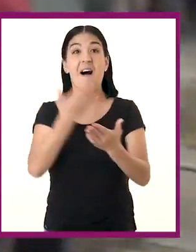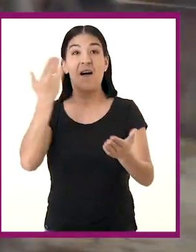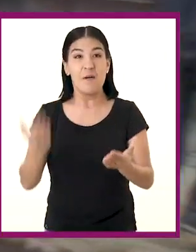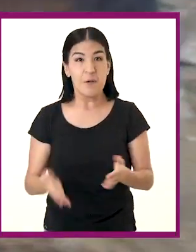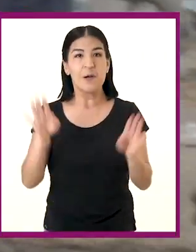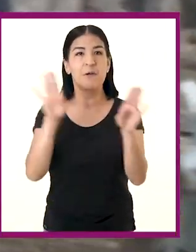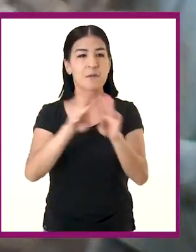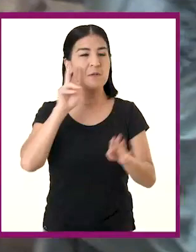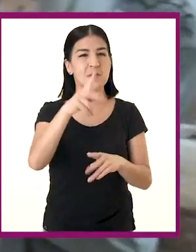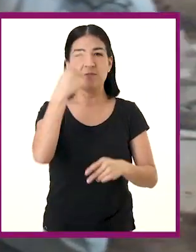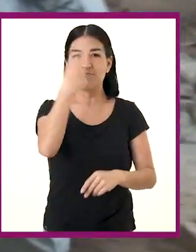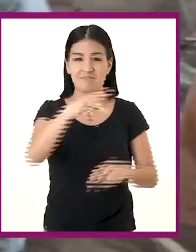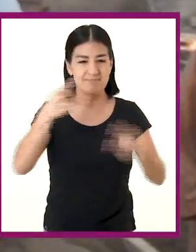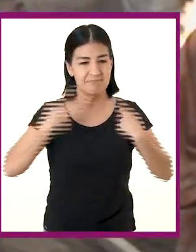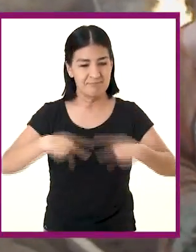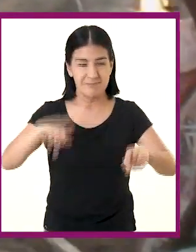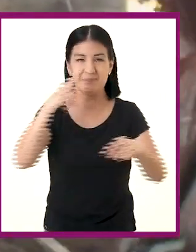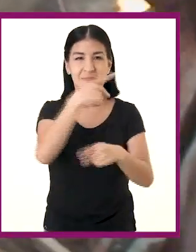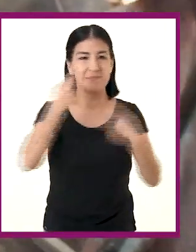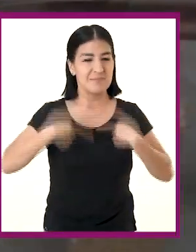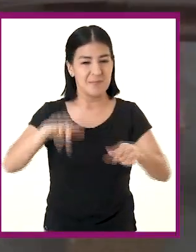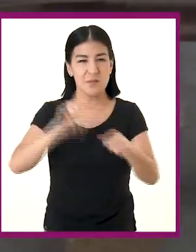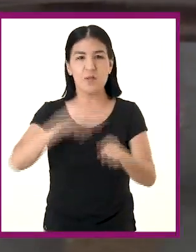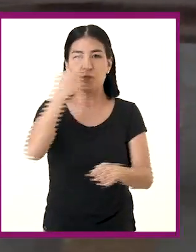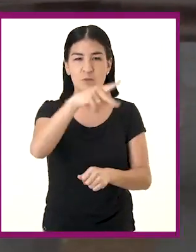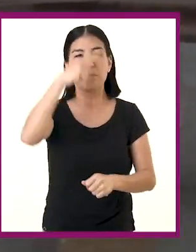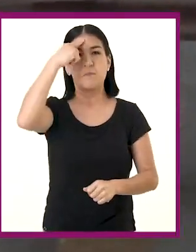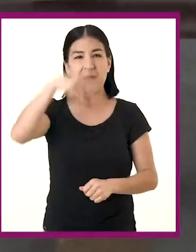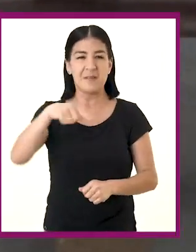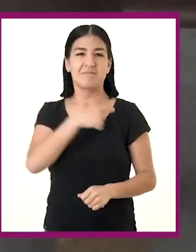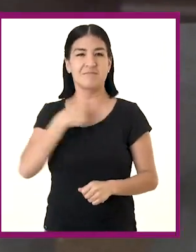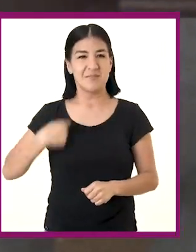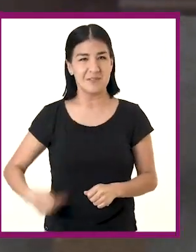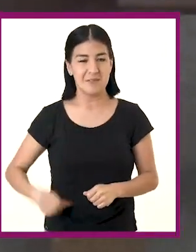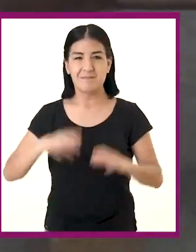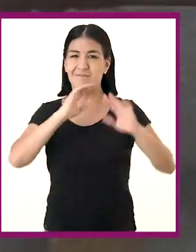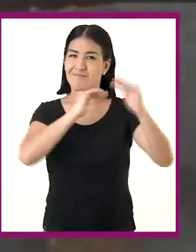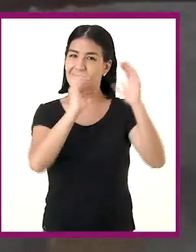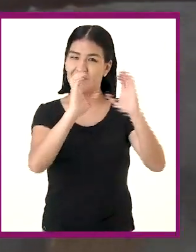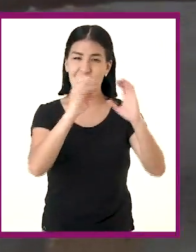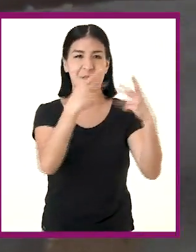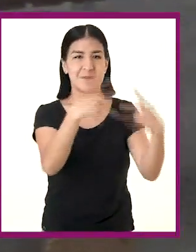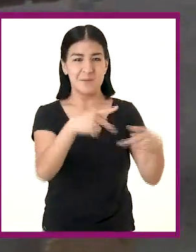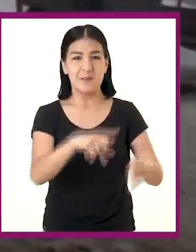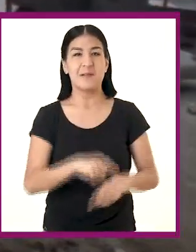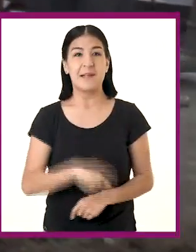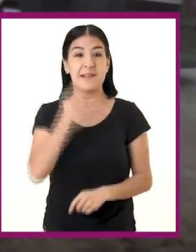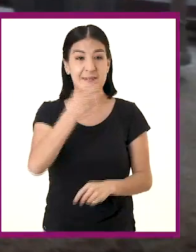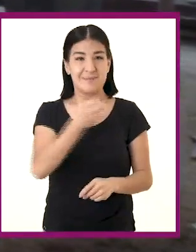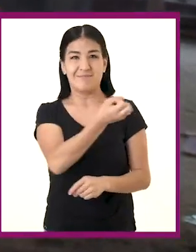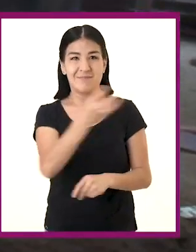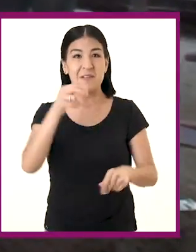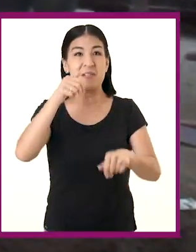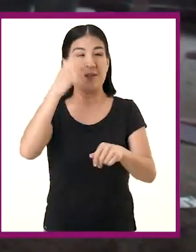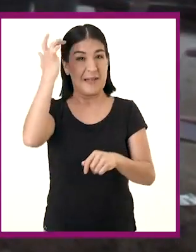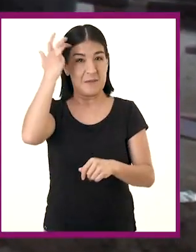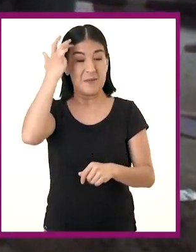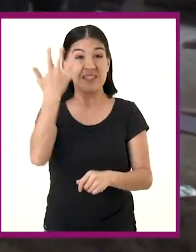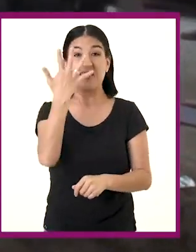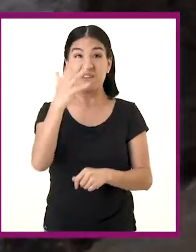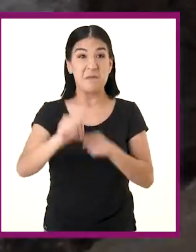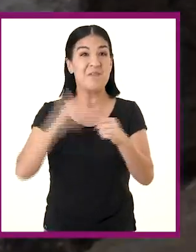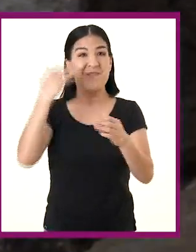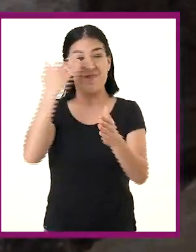arte robadas y hasta el momento ejemplifican parte del patrimonio que China busca repatriar. De las 12 cabezas